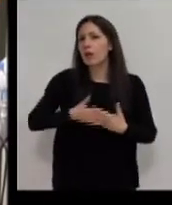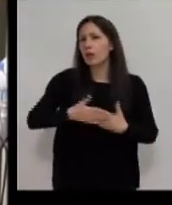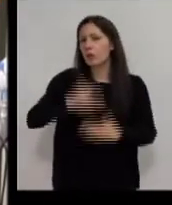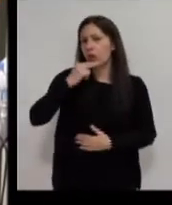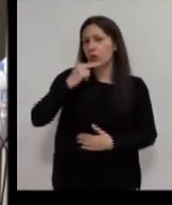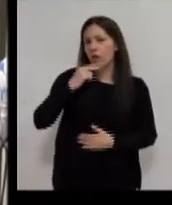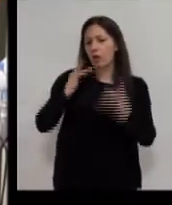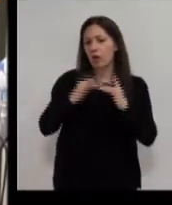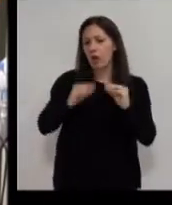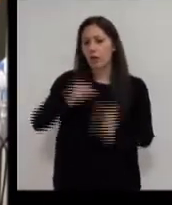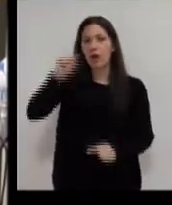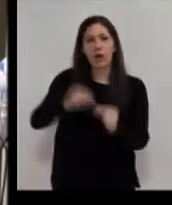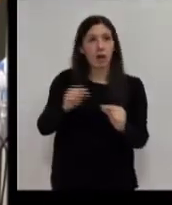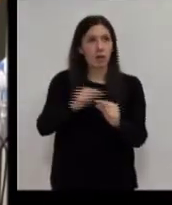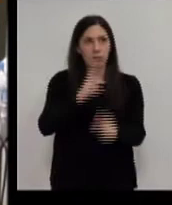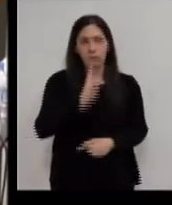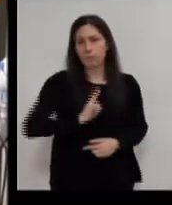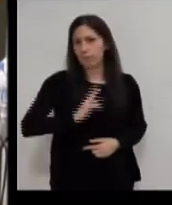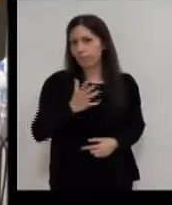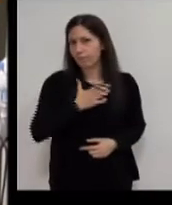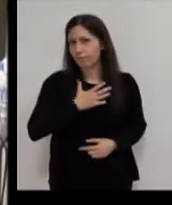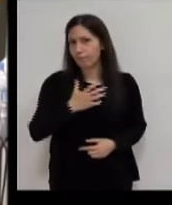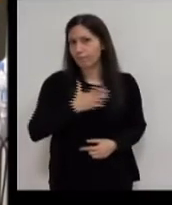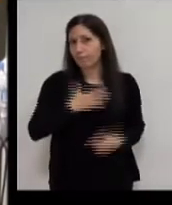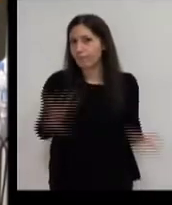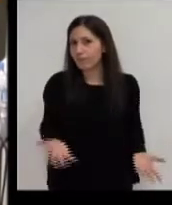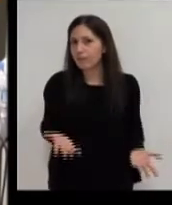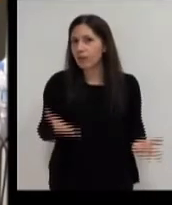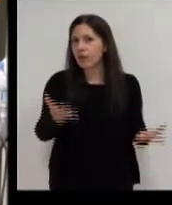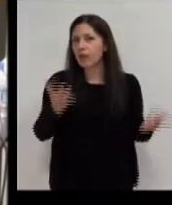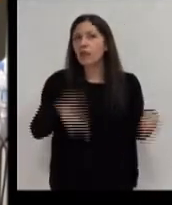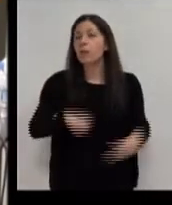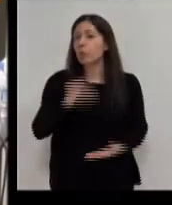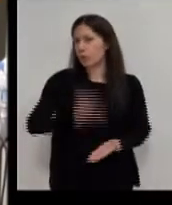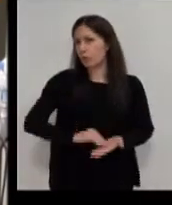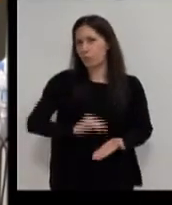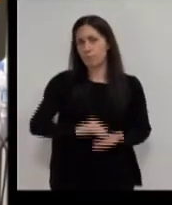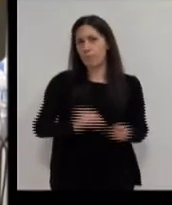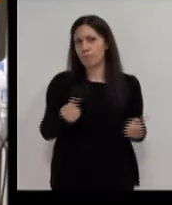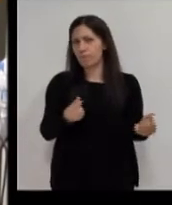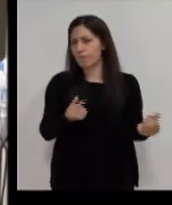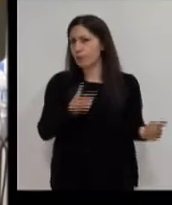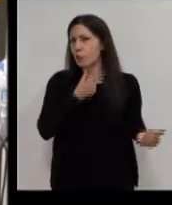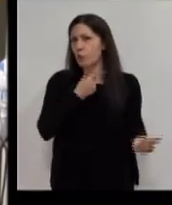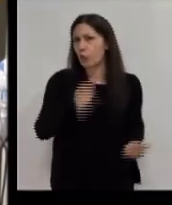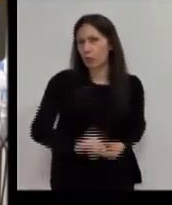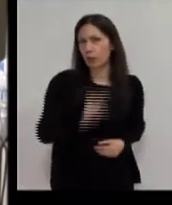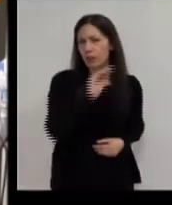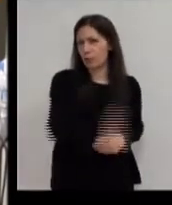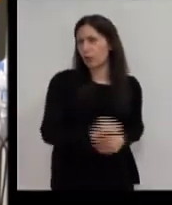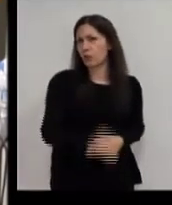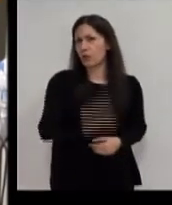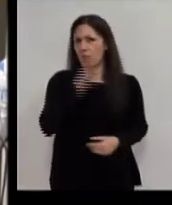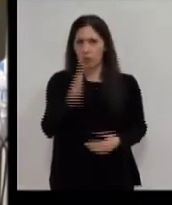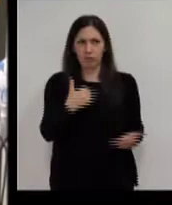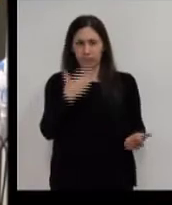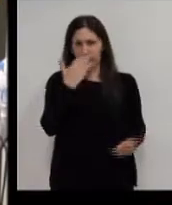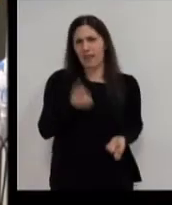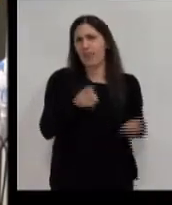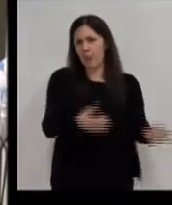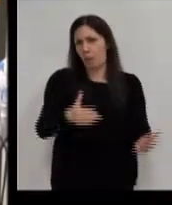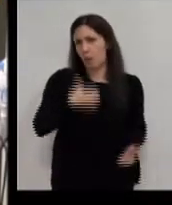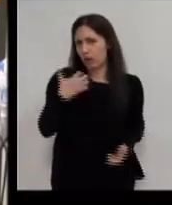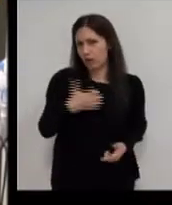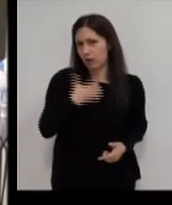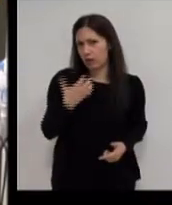mide la puerta de la habitación del baño o la altura de la cama y jamás te lo pueden contestar. Y además no les sienta en muchos casos muy bien